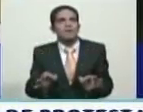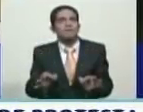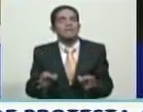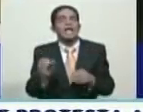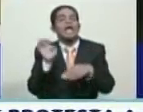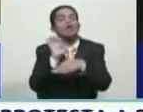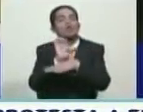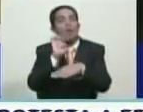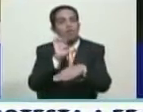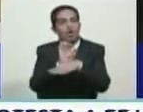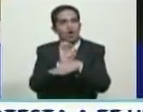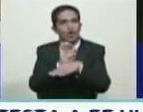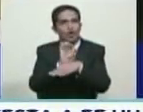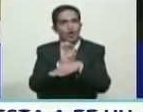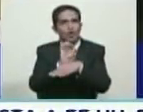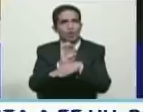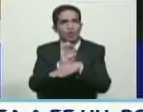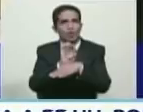a Ecuador